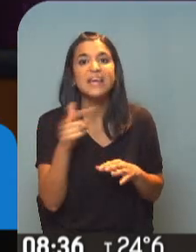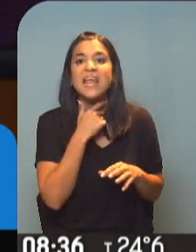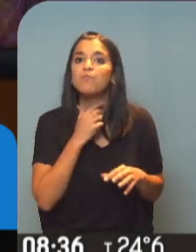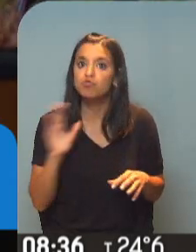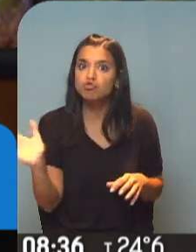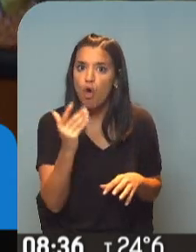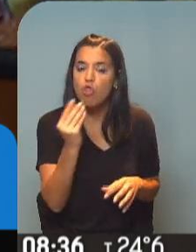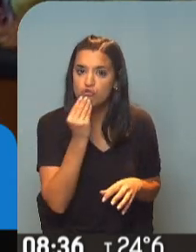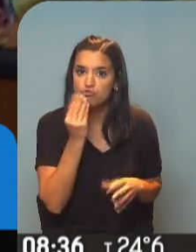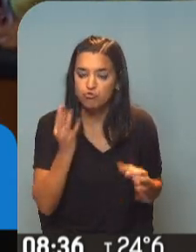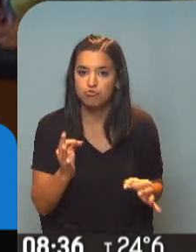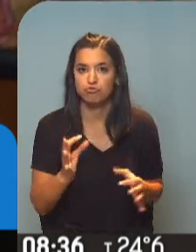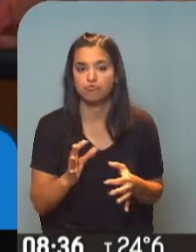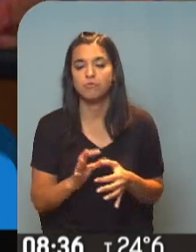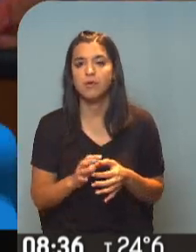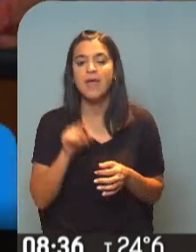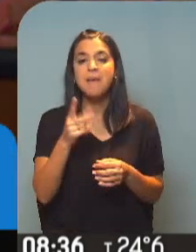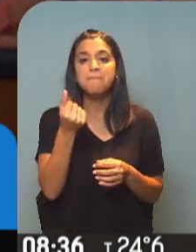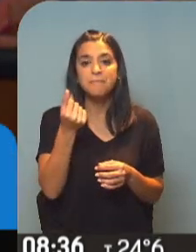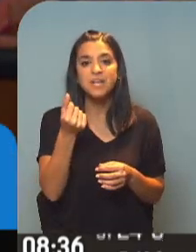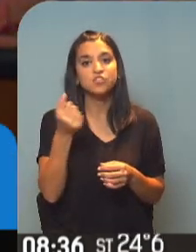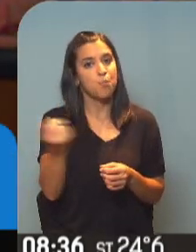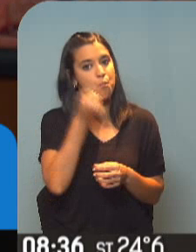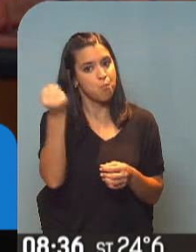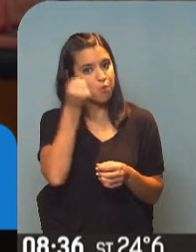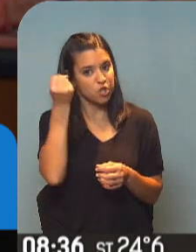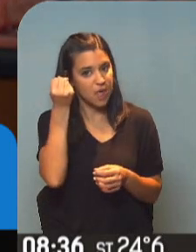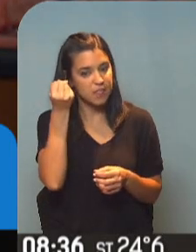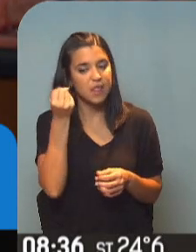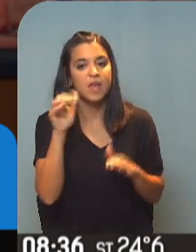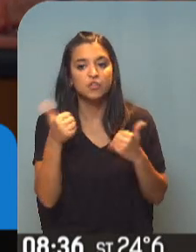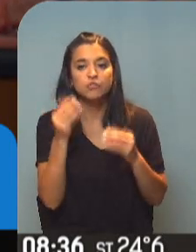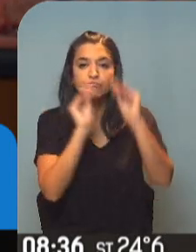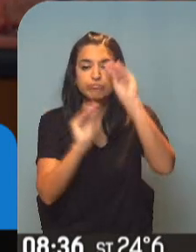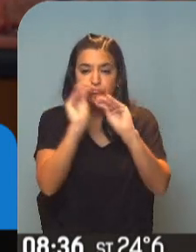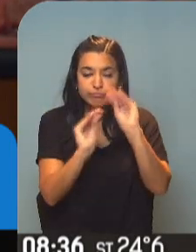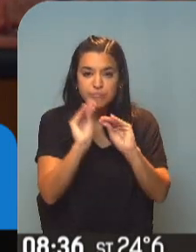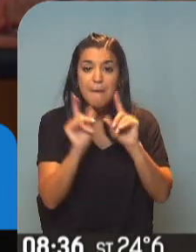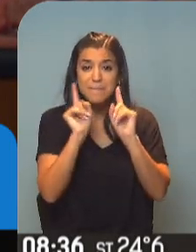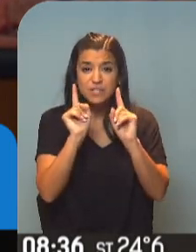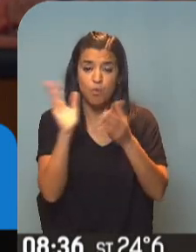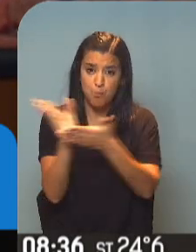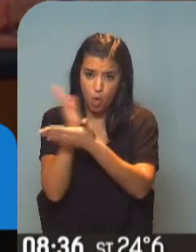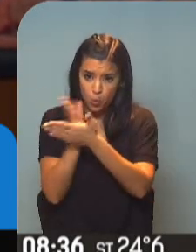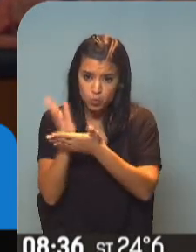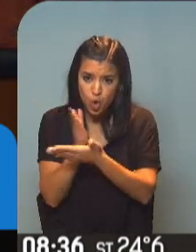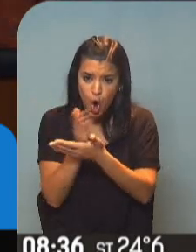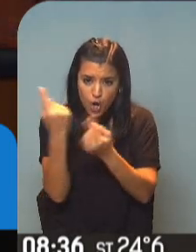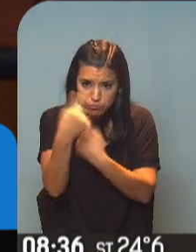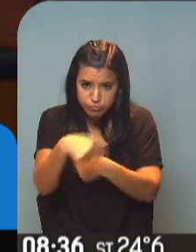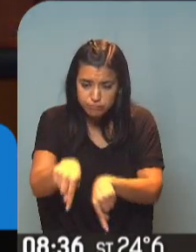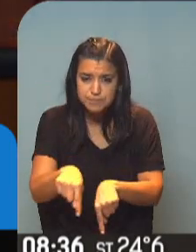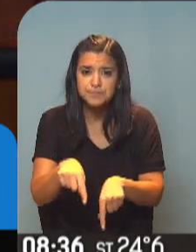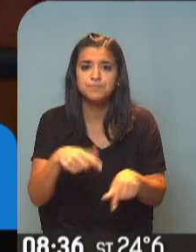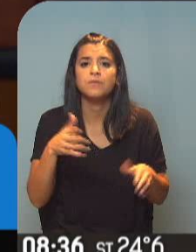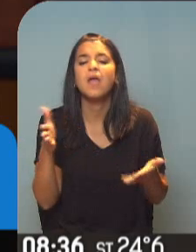eso y allí el precio tiene mucha importancia entonces armamos con los mismos productores ha cortado a una